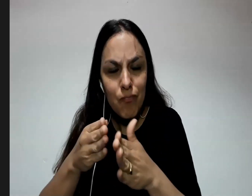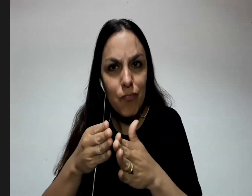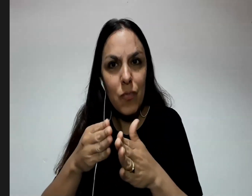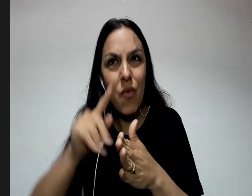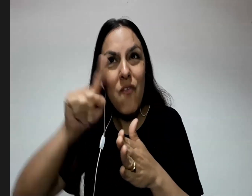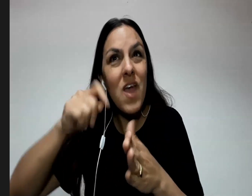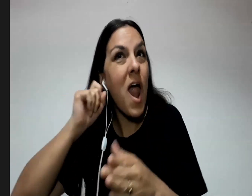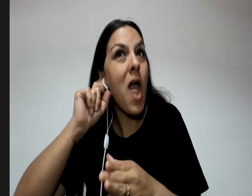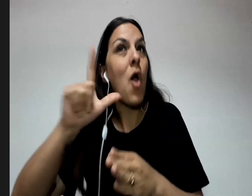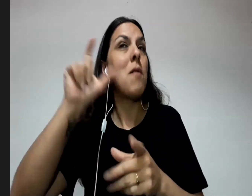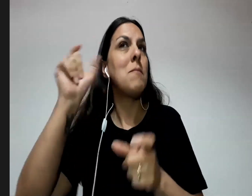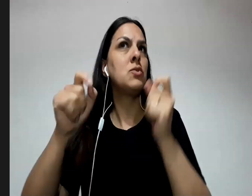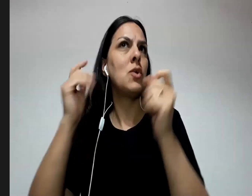discapacidad.